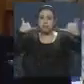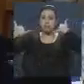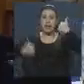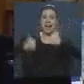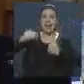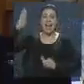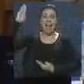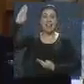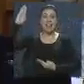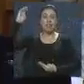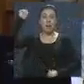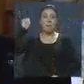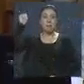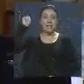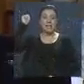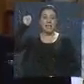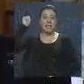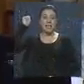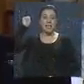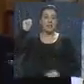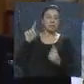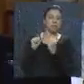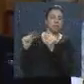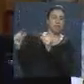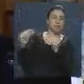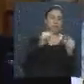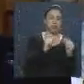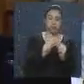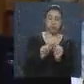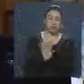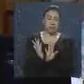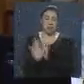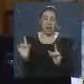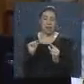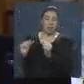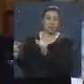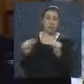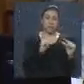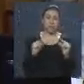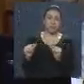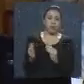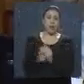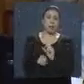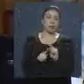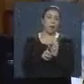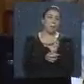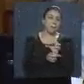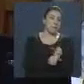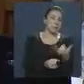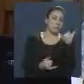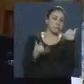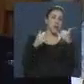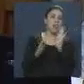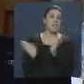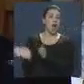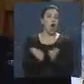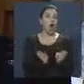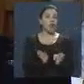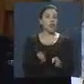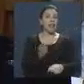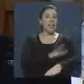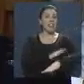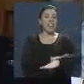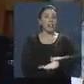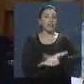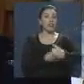candidato Sebastián Piñera, comenzando un lobby espantoso de sus operadores, comenzando las presiones y llamadas al orden para que la derecha